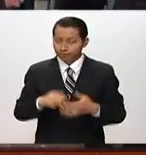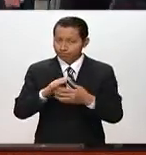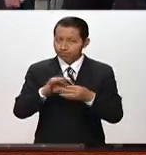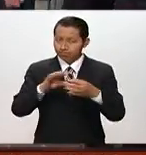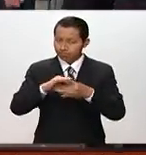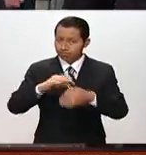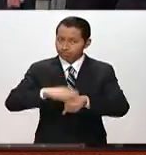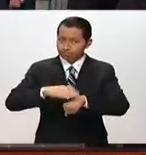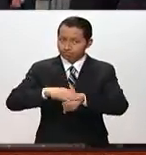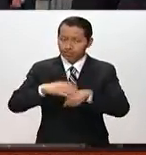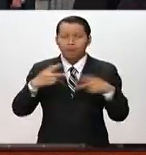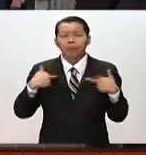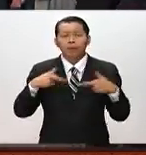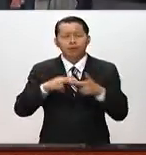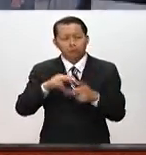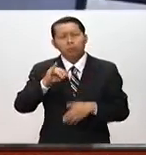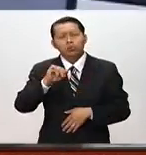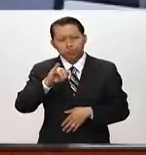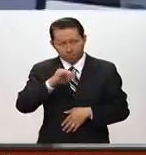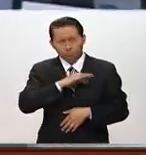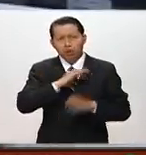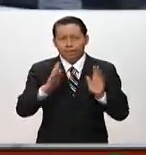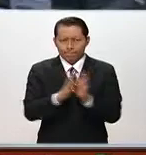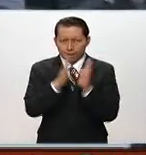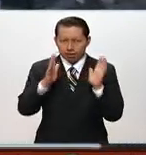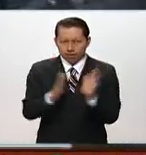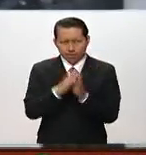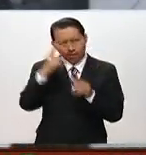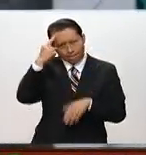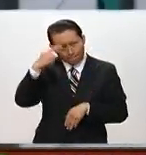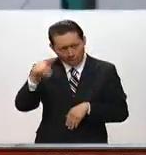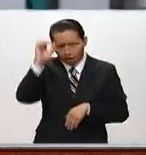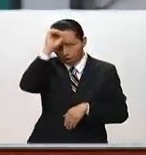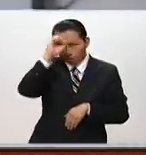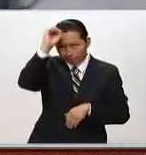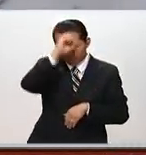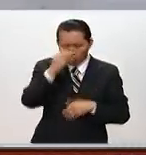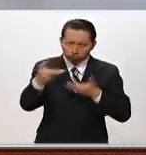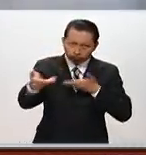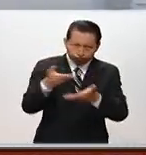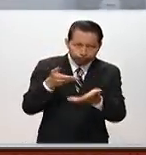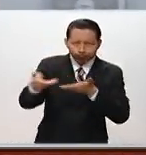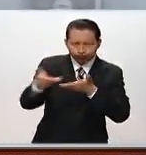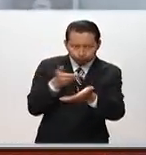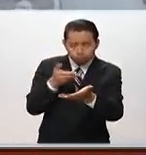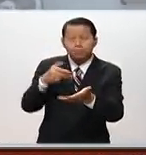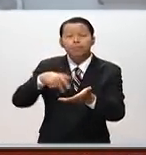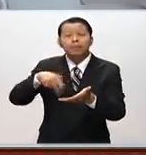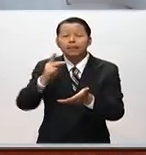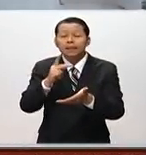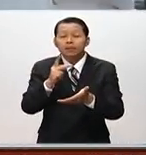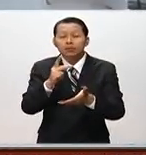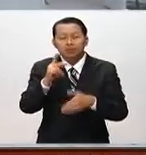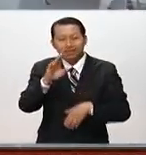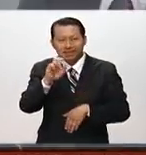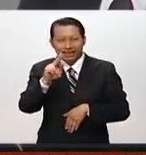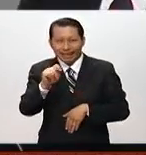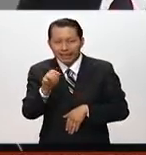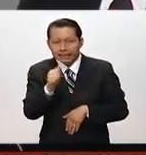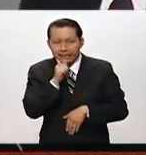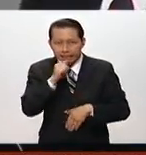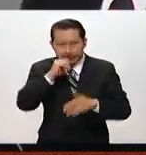maestros serán tomados en cuenta en la formación del nuevo modelo. Dijo que hasta el momento no hay acuerdo con la CENTE y lamentó que la